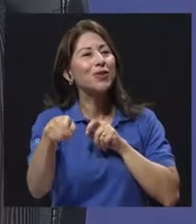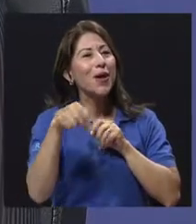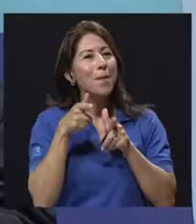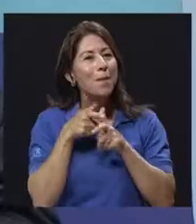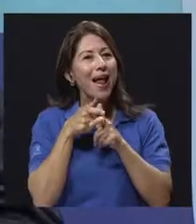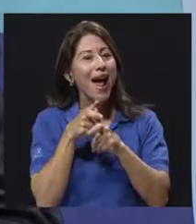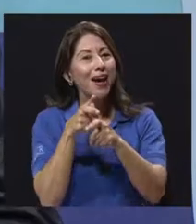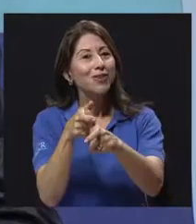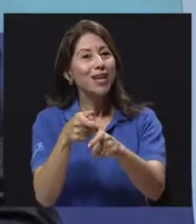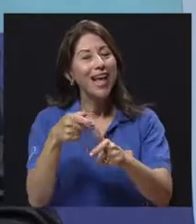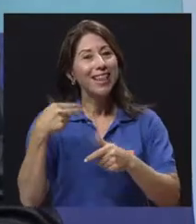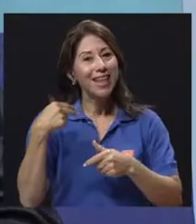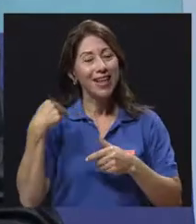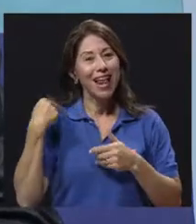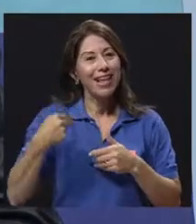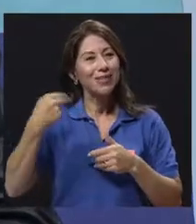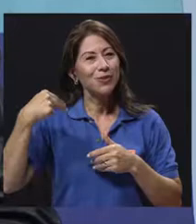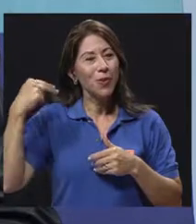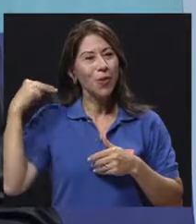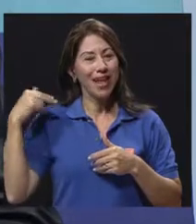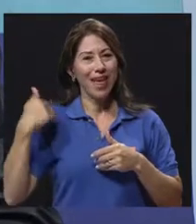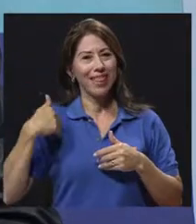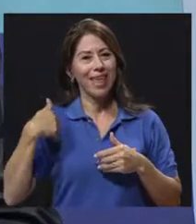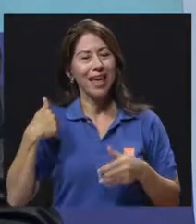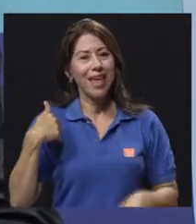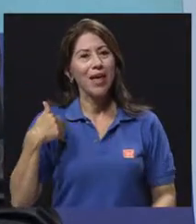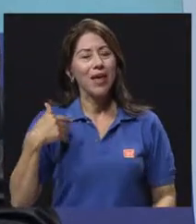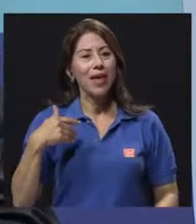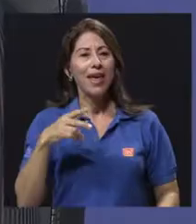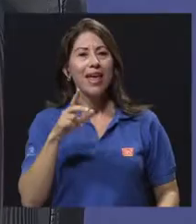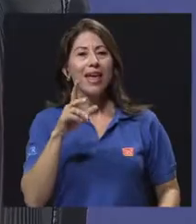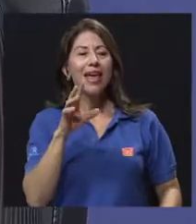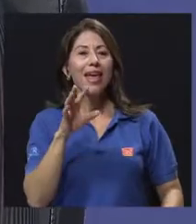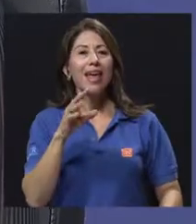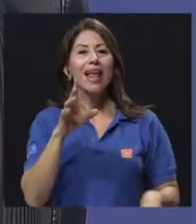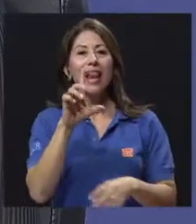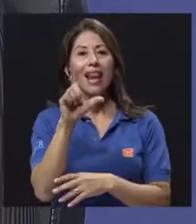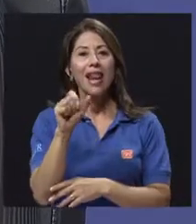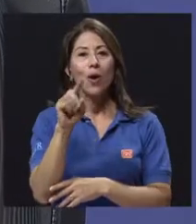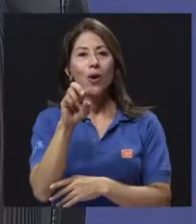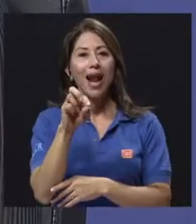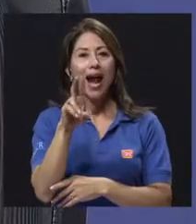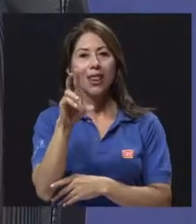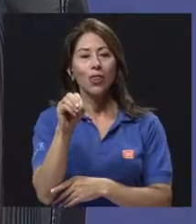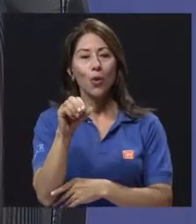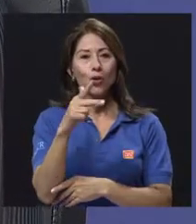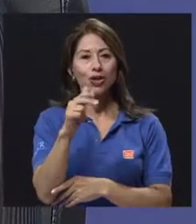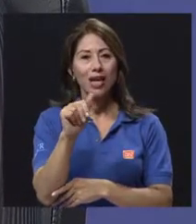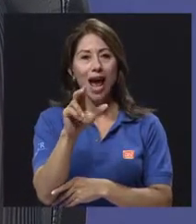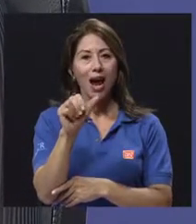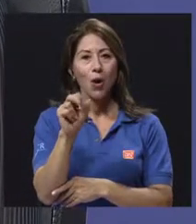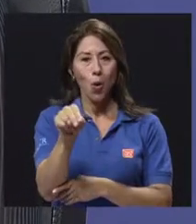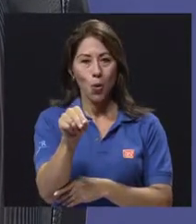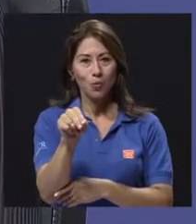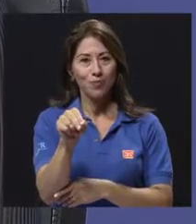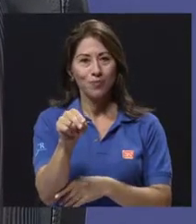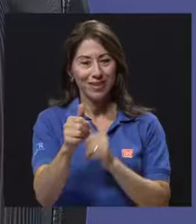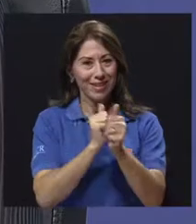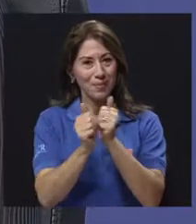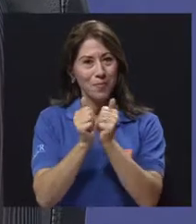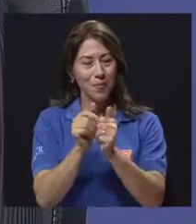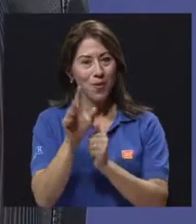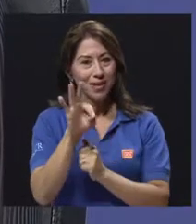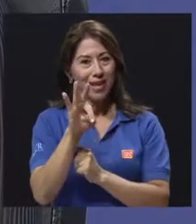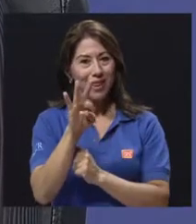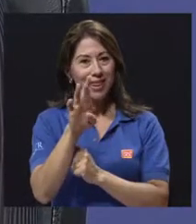Claro. sobre la historia del De triatlonista, Federico Lang. así es, del Sí. triatlonista Leonardo Chacón. Cierto. Sí,